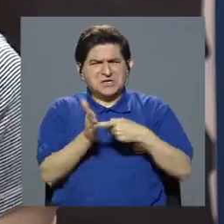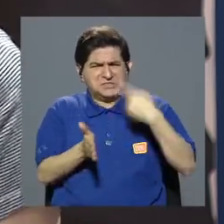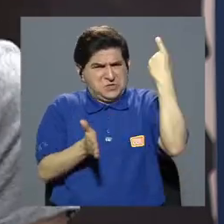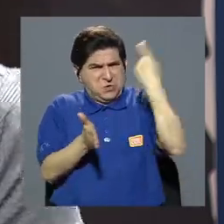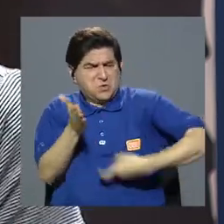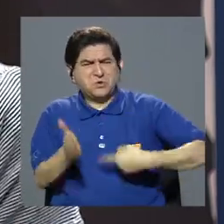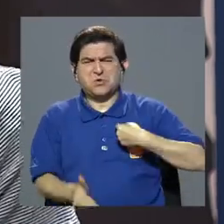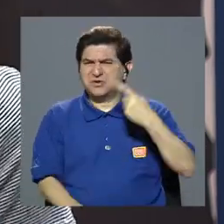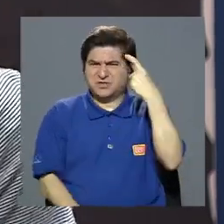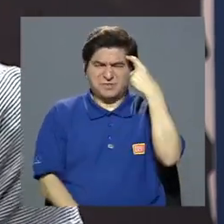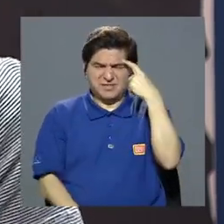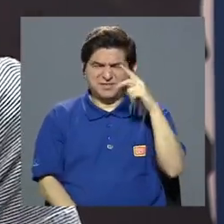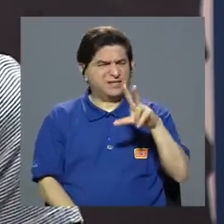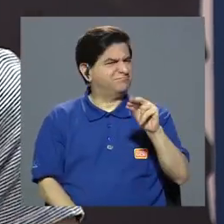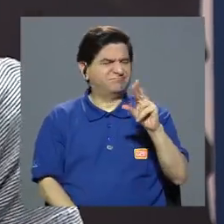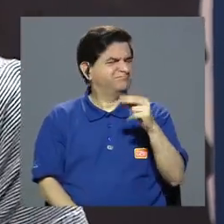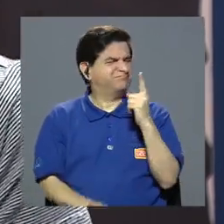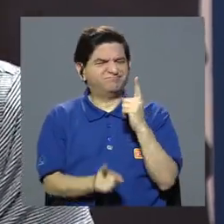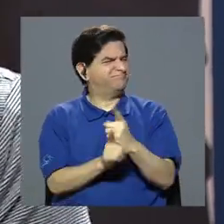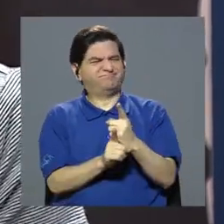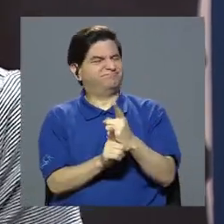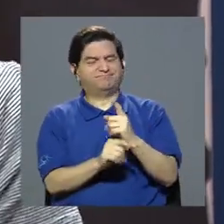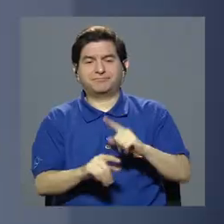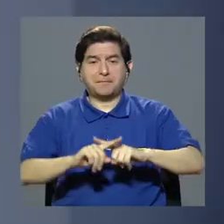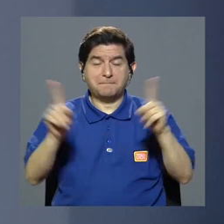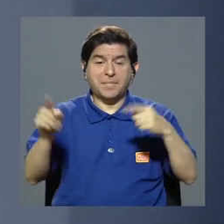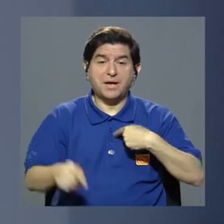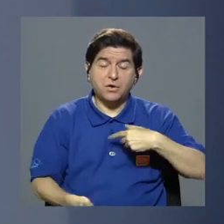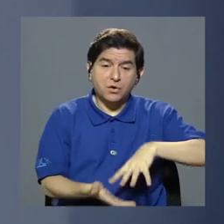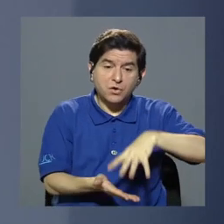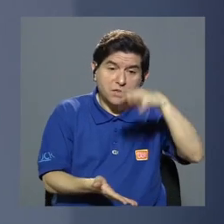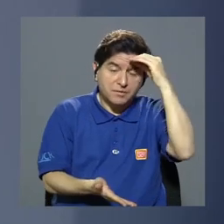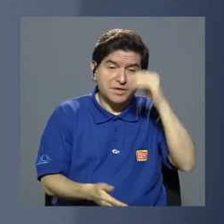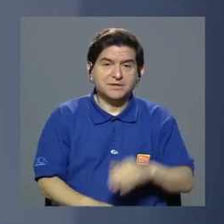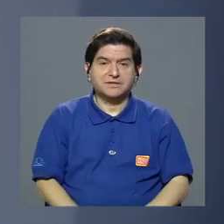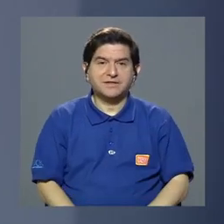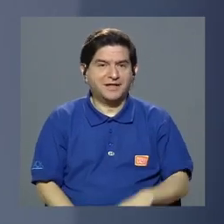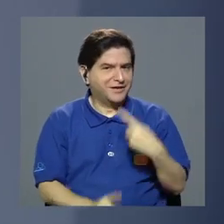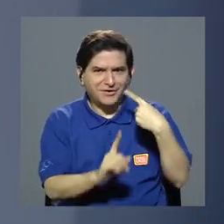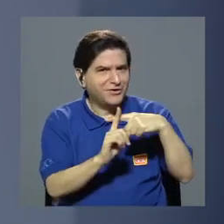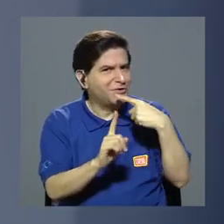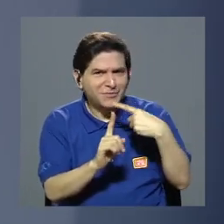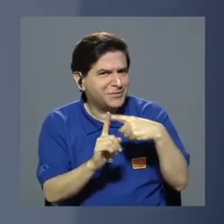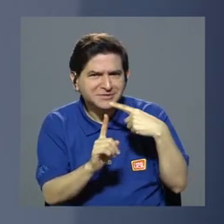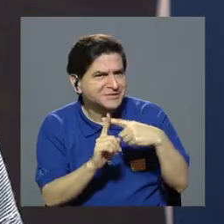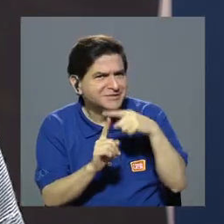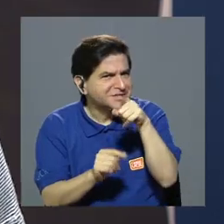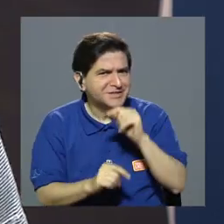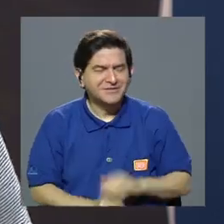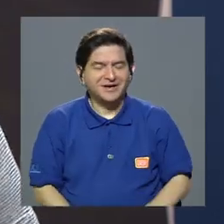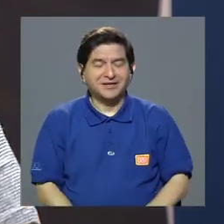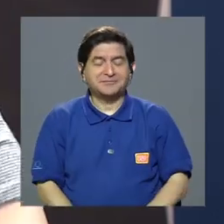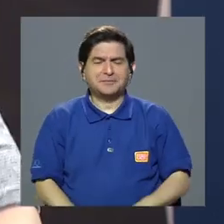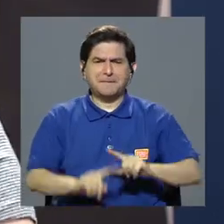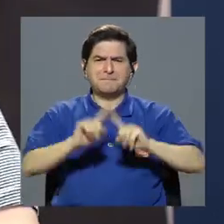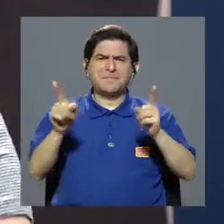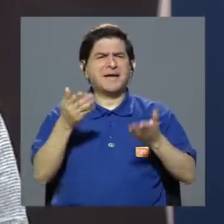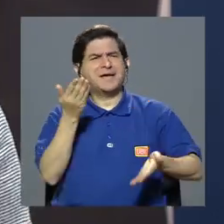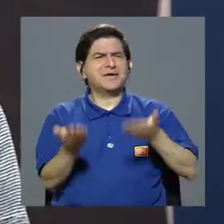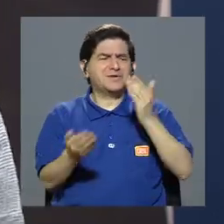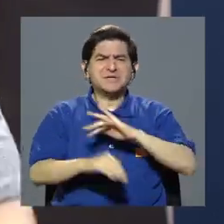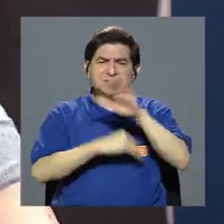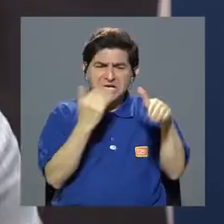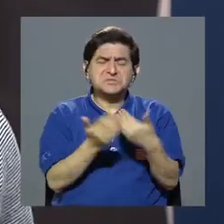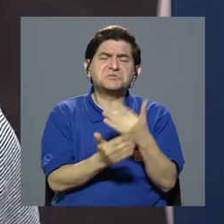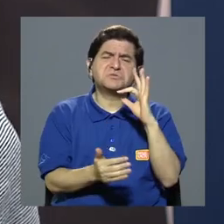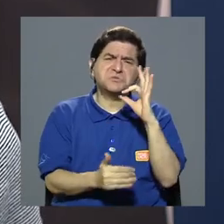entonces yo salí pensando en que no me iban a dar verdad pero yo aprendido en cómo positivamente también muy positivamente pero yo era